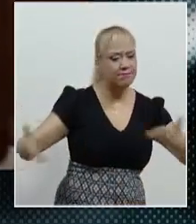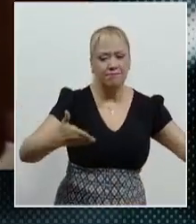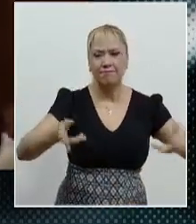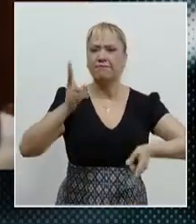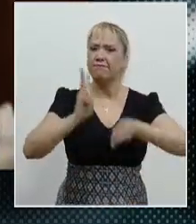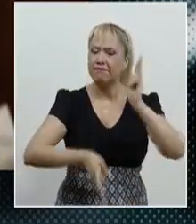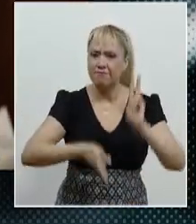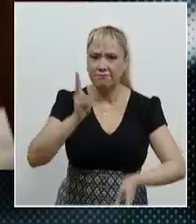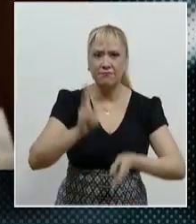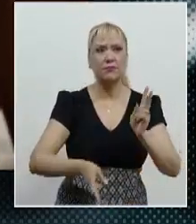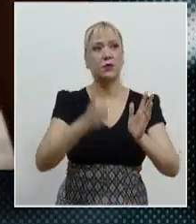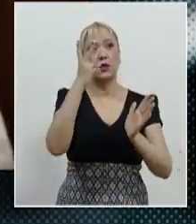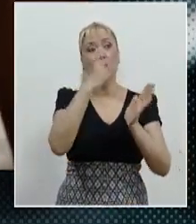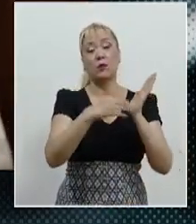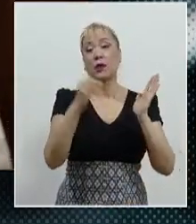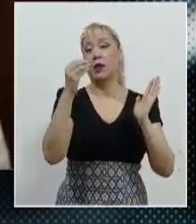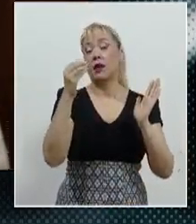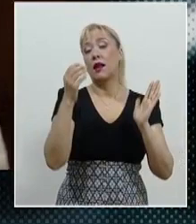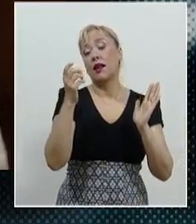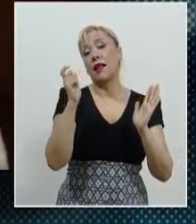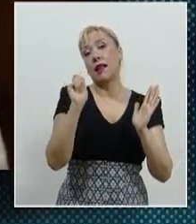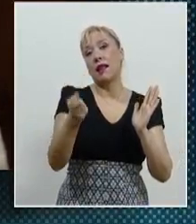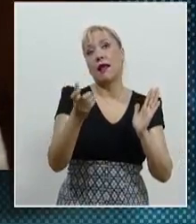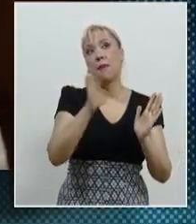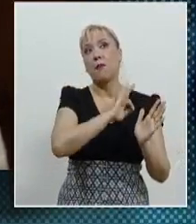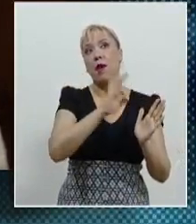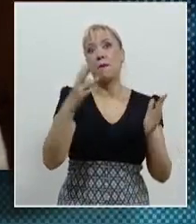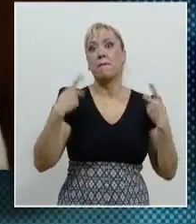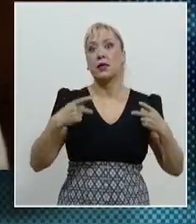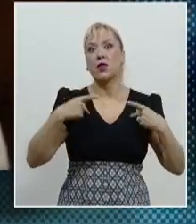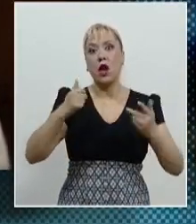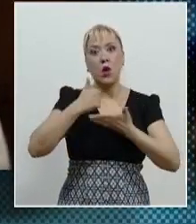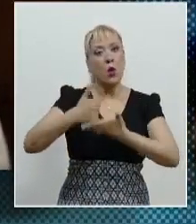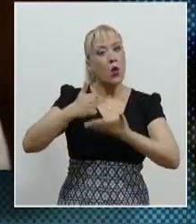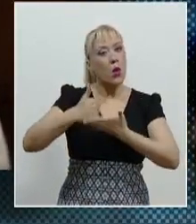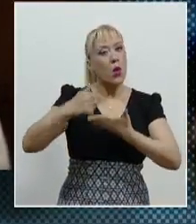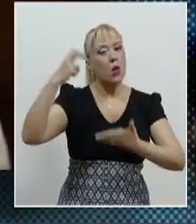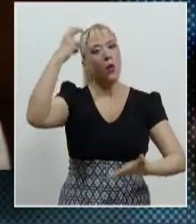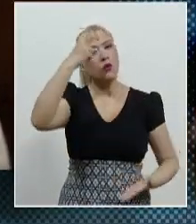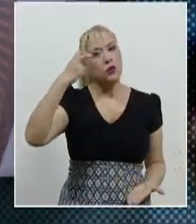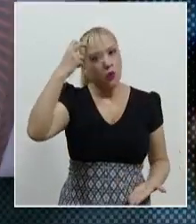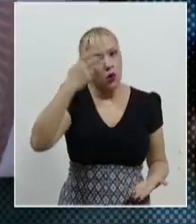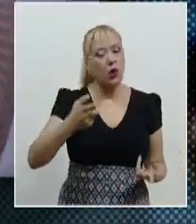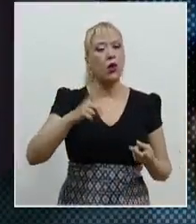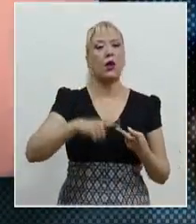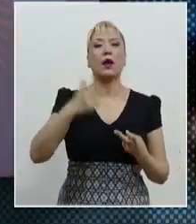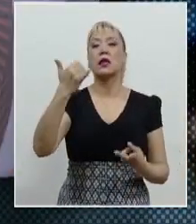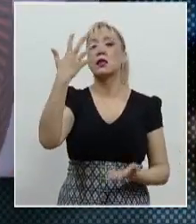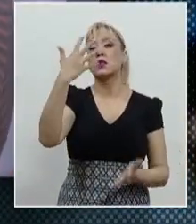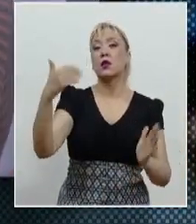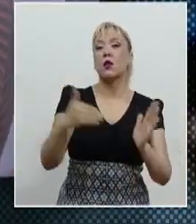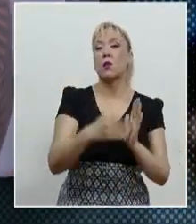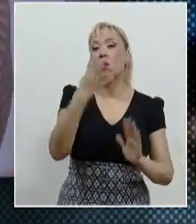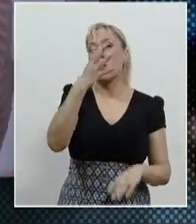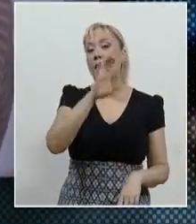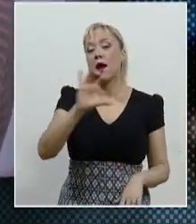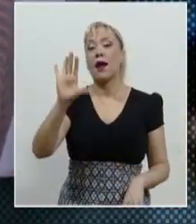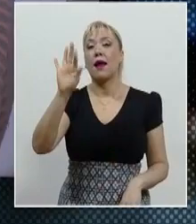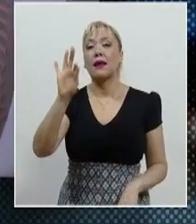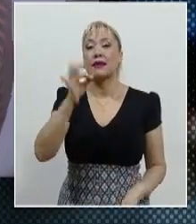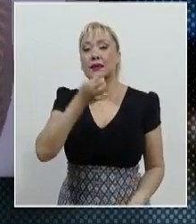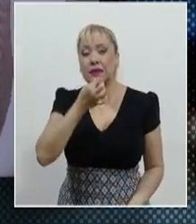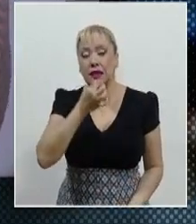terapéuticas para brindar atención a la salud emocional de las partes y ha impartido talleres a 5.440